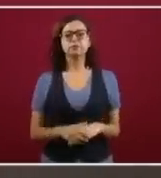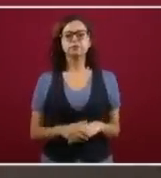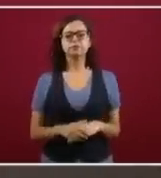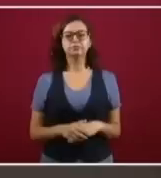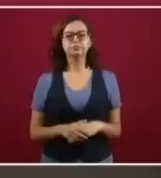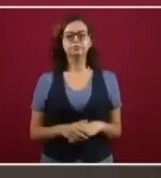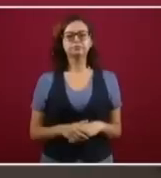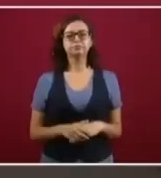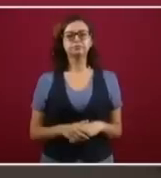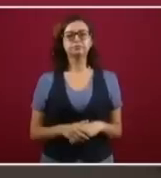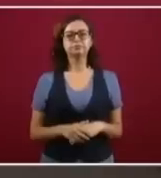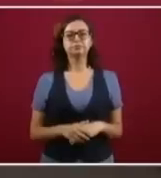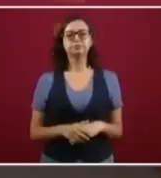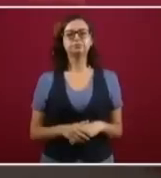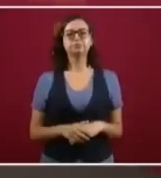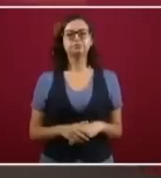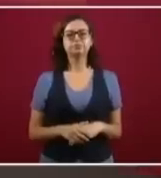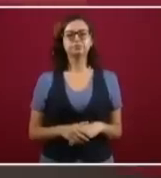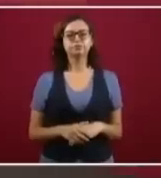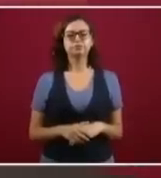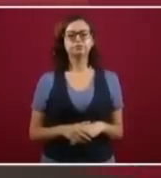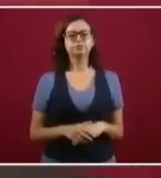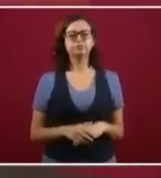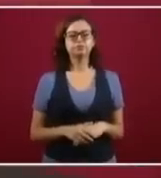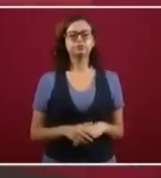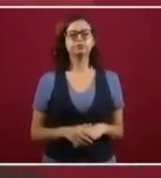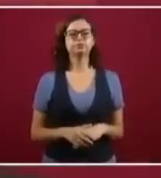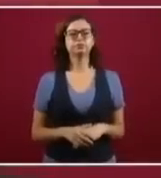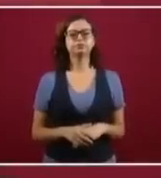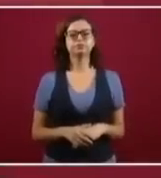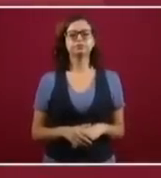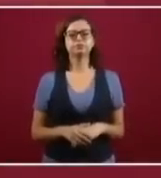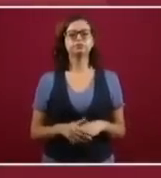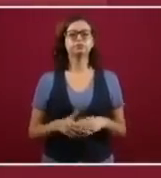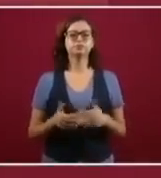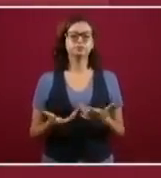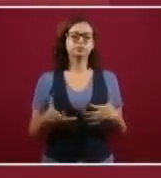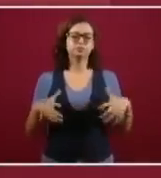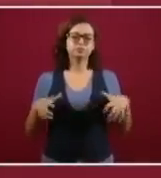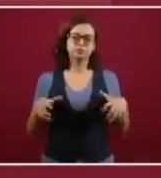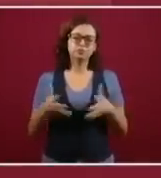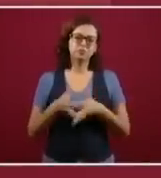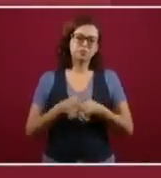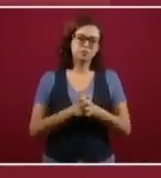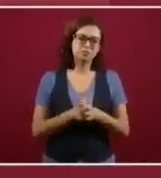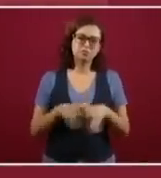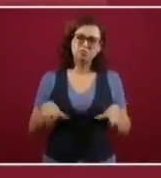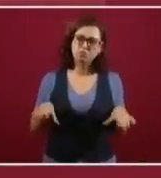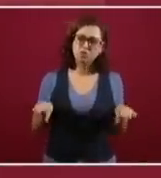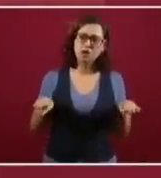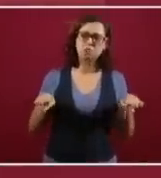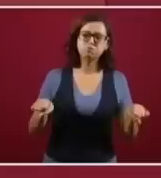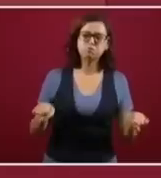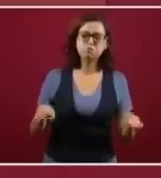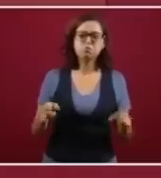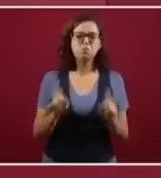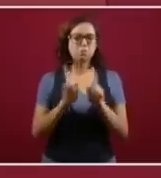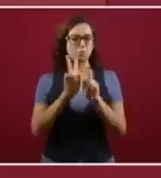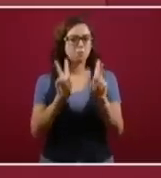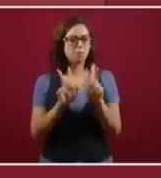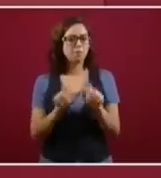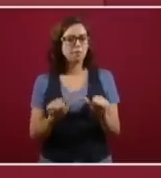hicieron estos cordones de paz y evitaron